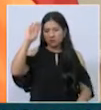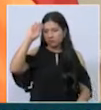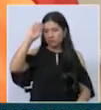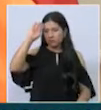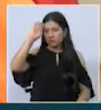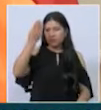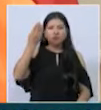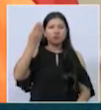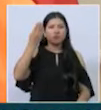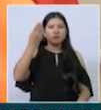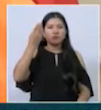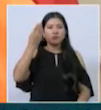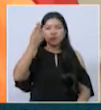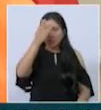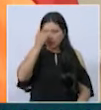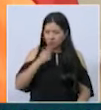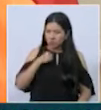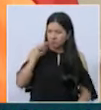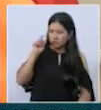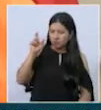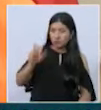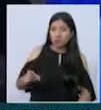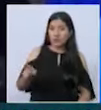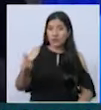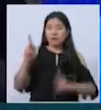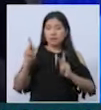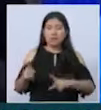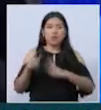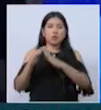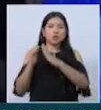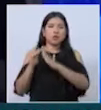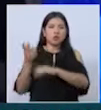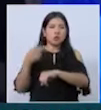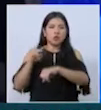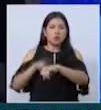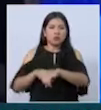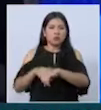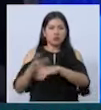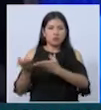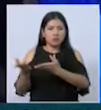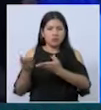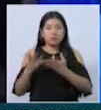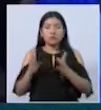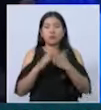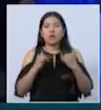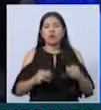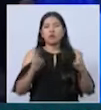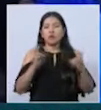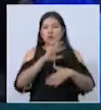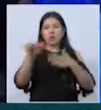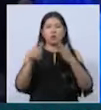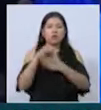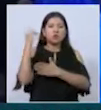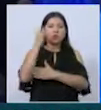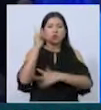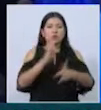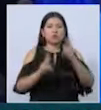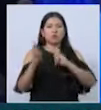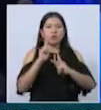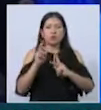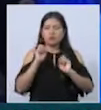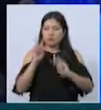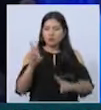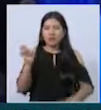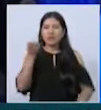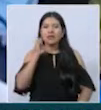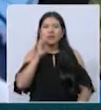porque se considera un ciudadano común. Y por su parte, el ministro reafirmó la indignación del pueblo boliviano, enfatizando que Morales